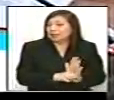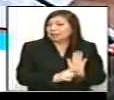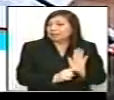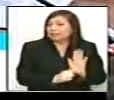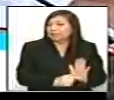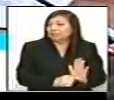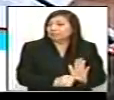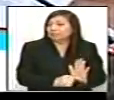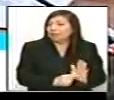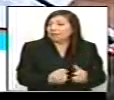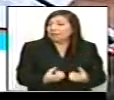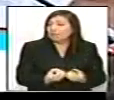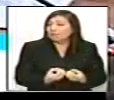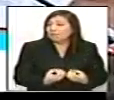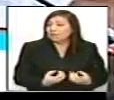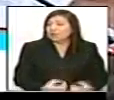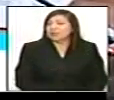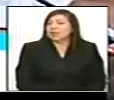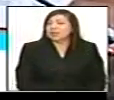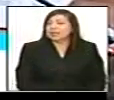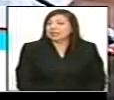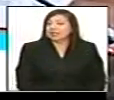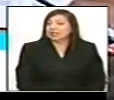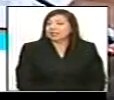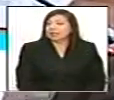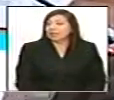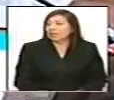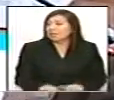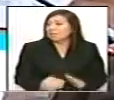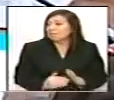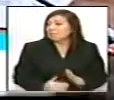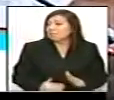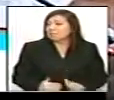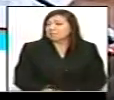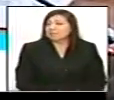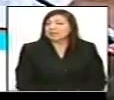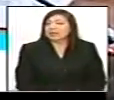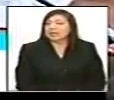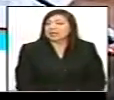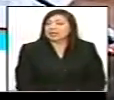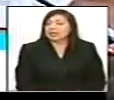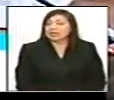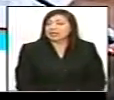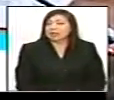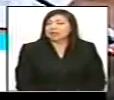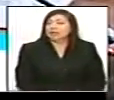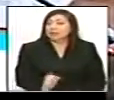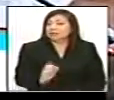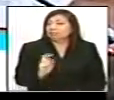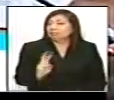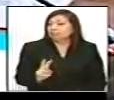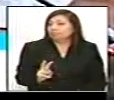aparecido concesiones forestales, o sea, de recursos no maderables. Y